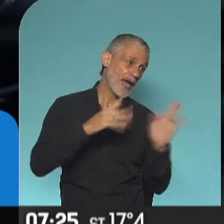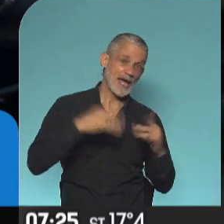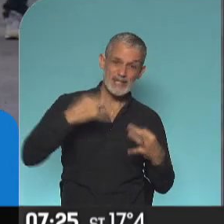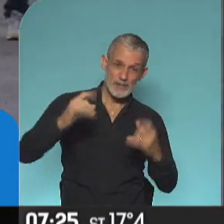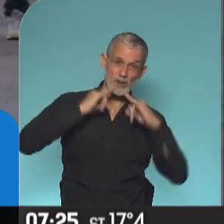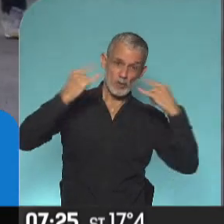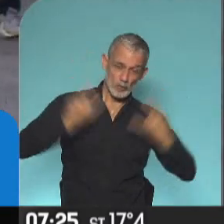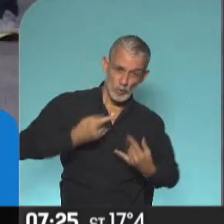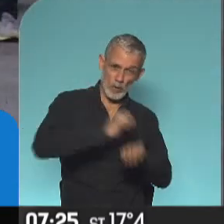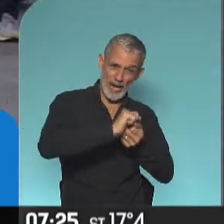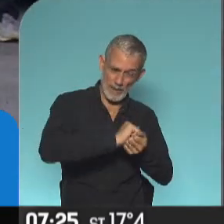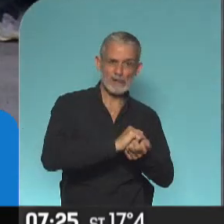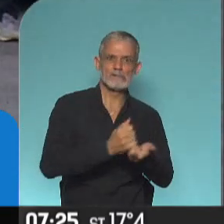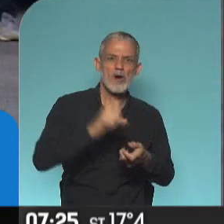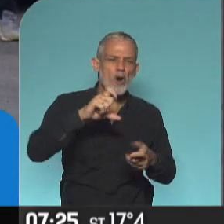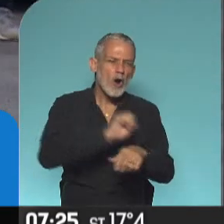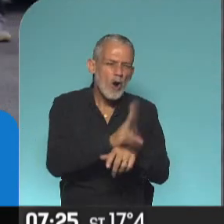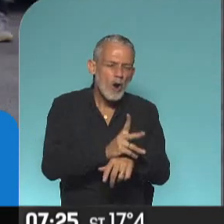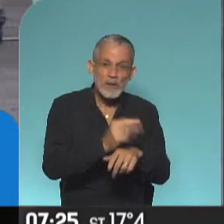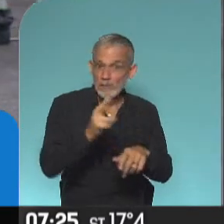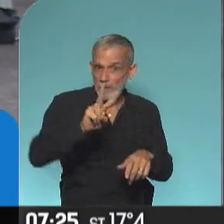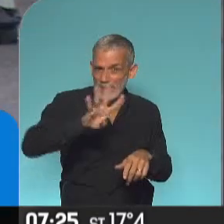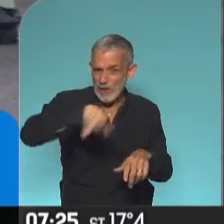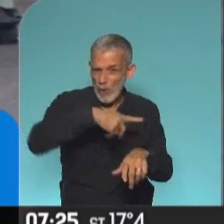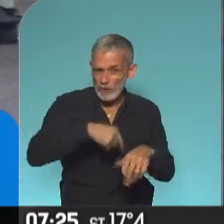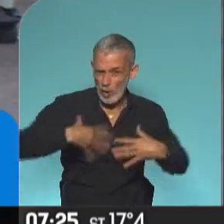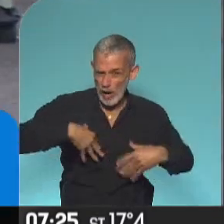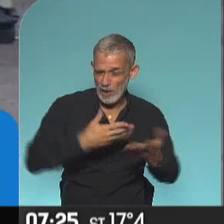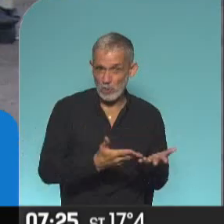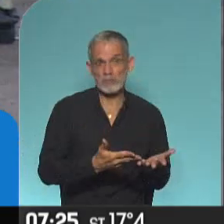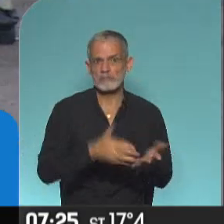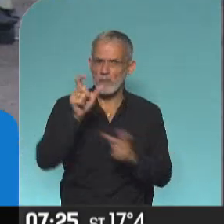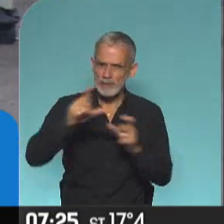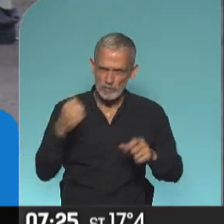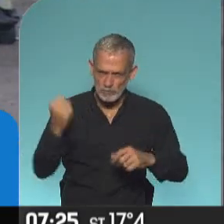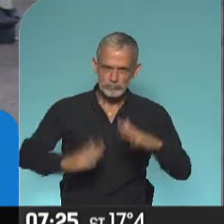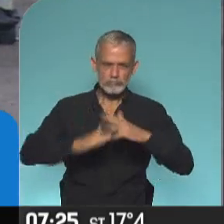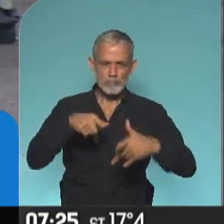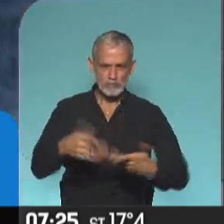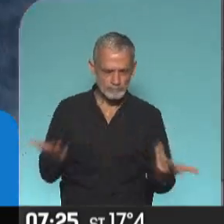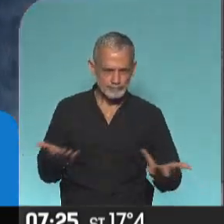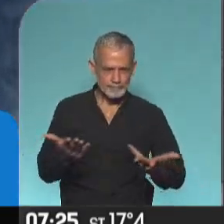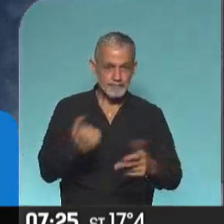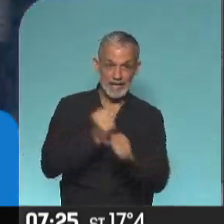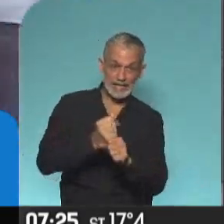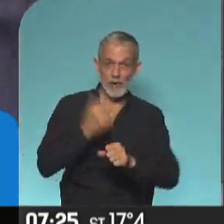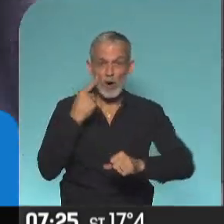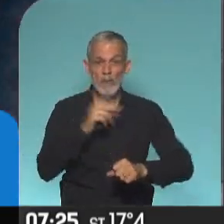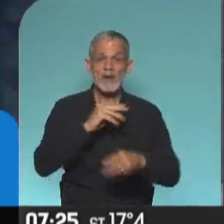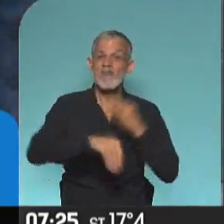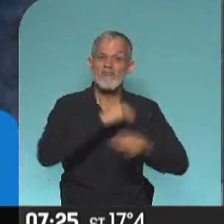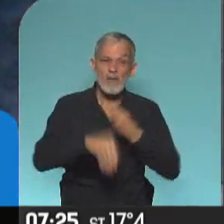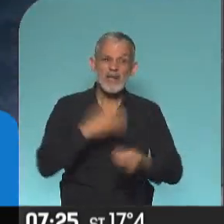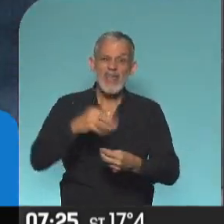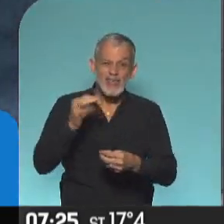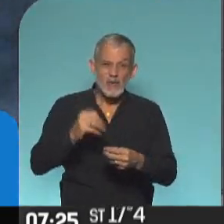casa. El COVID dura por lo menos 24 horas sobre la ropa y estamos hablando de personal esencial. Ni los trabajadores ni sus familias están obligados